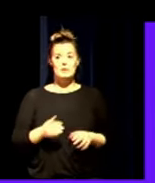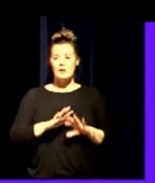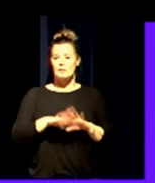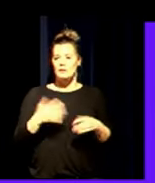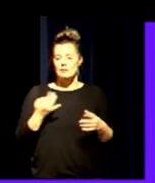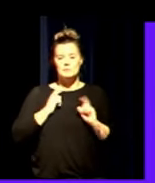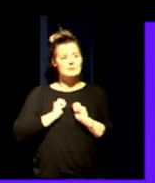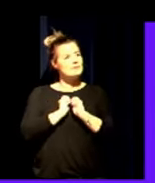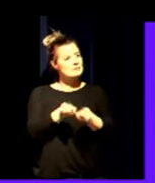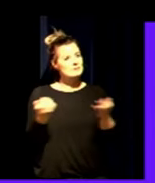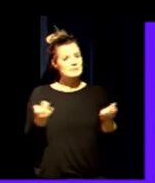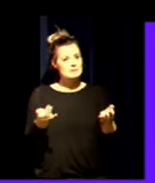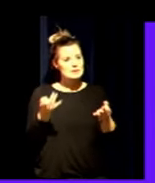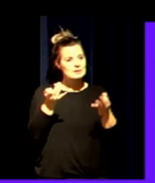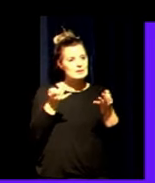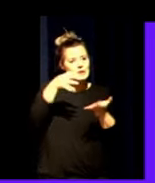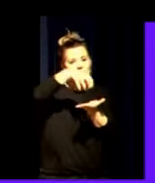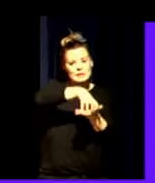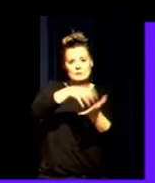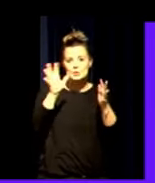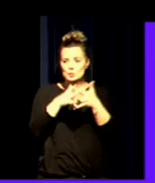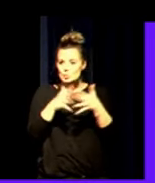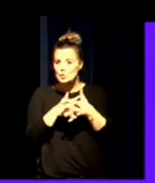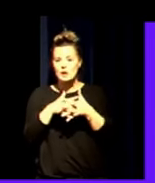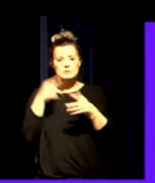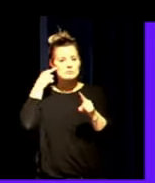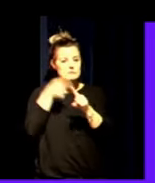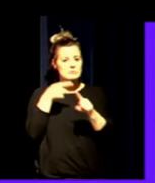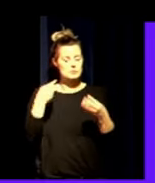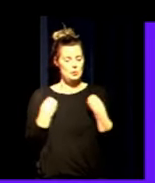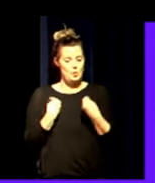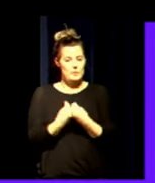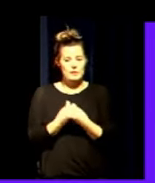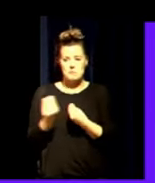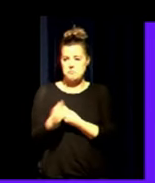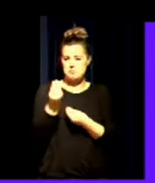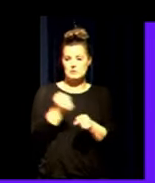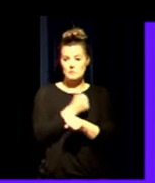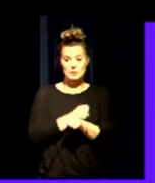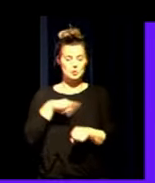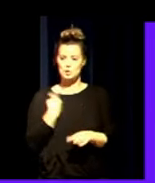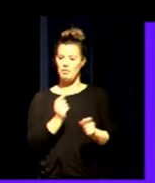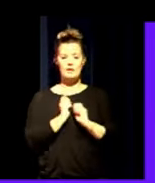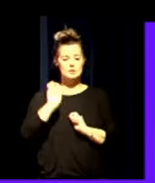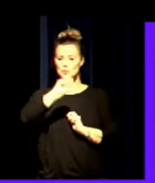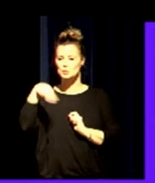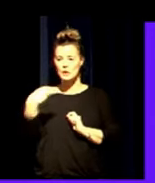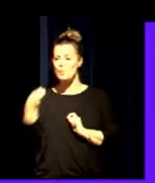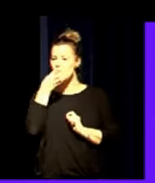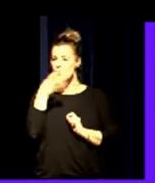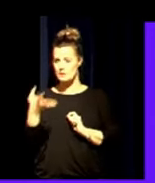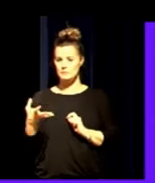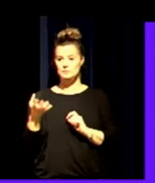generemos en los centros estructuras de convivencia, que trabajen convivencia. A nosotros nos ha dado muy buen resultado una nueva figura